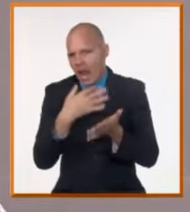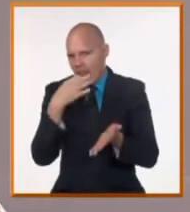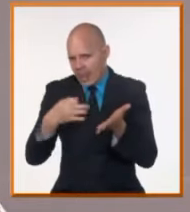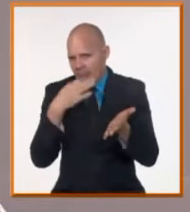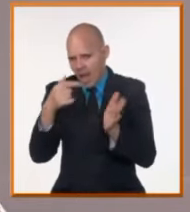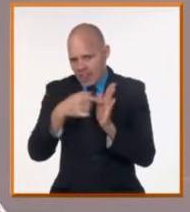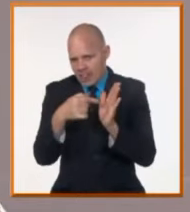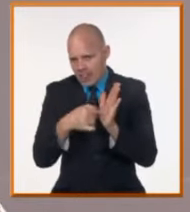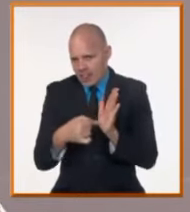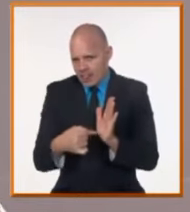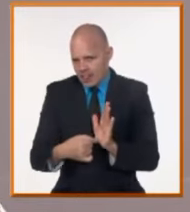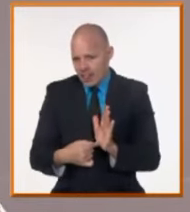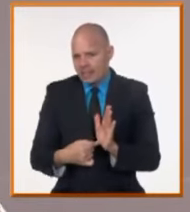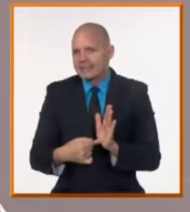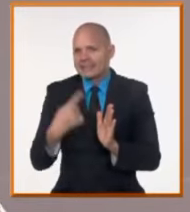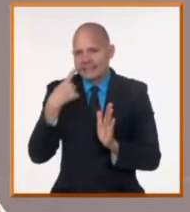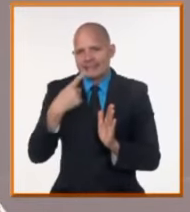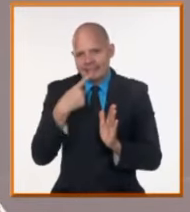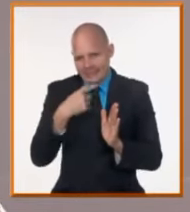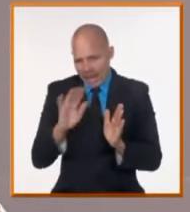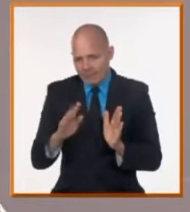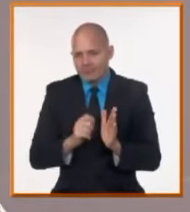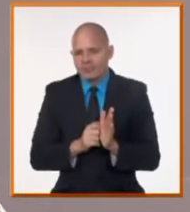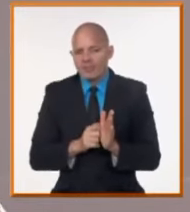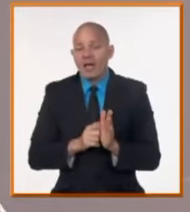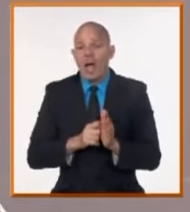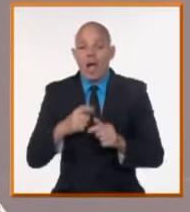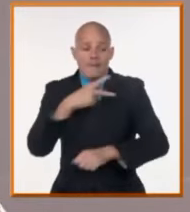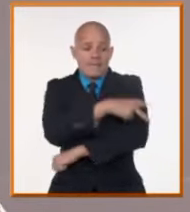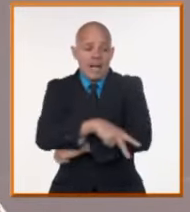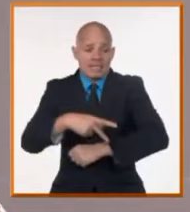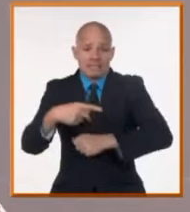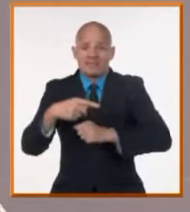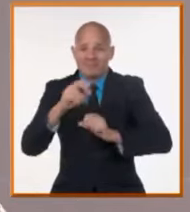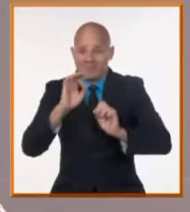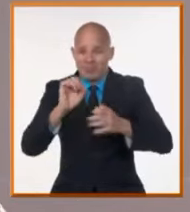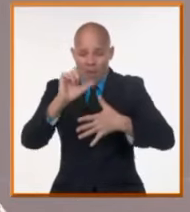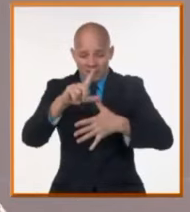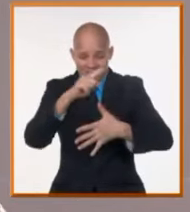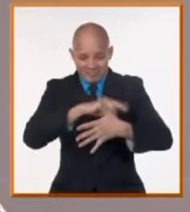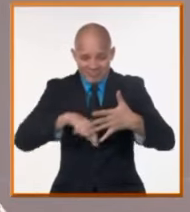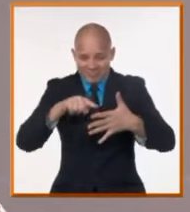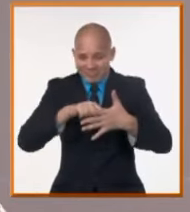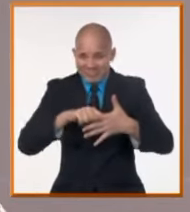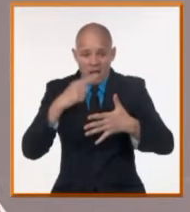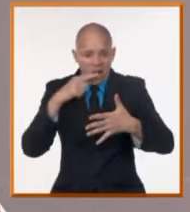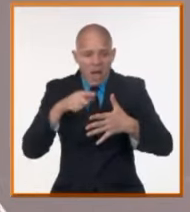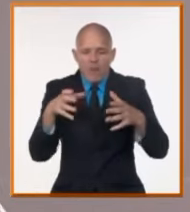espacio para, ni posibilidad, los movimientos de liberación nacional, mucho menos para los procesos